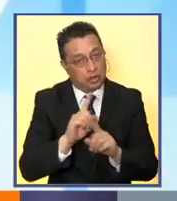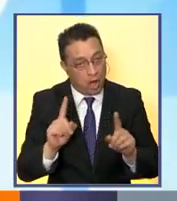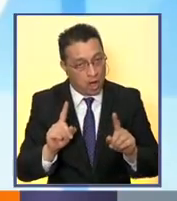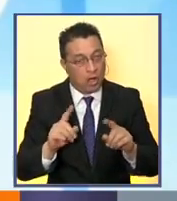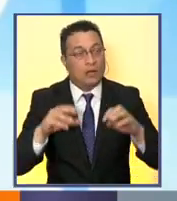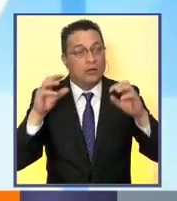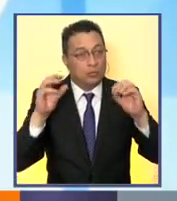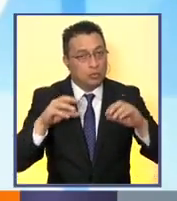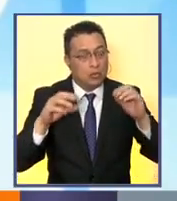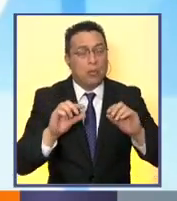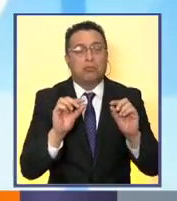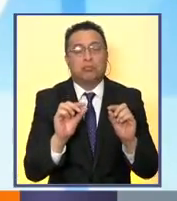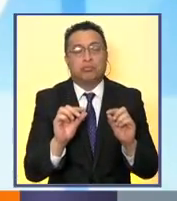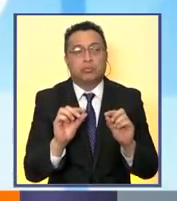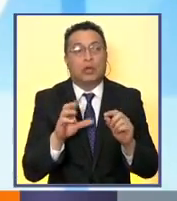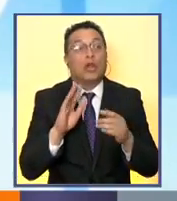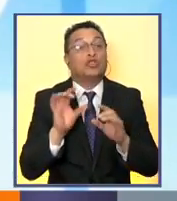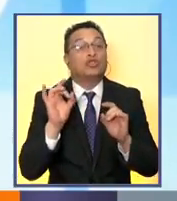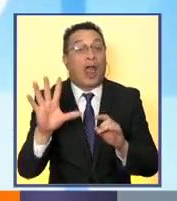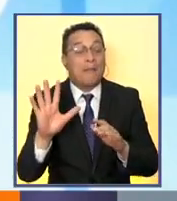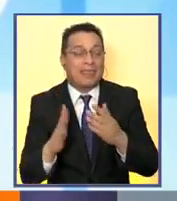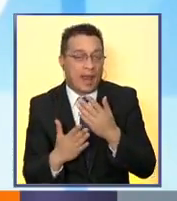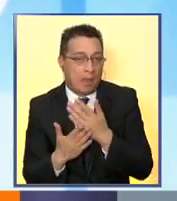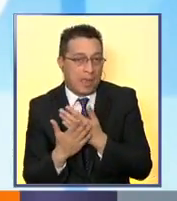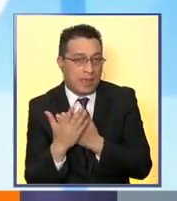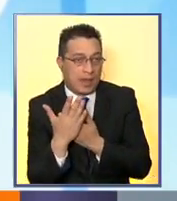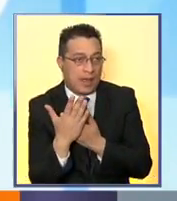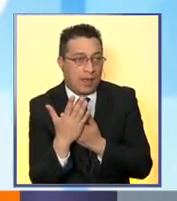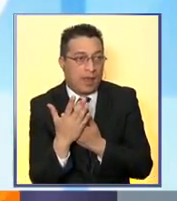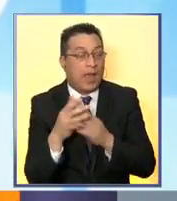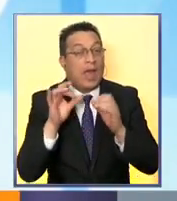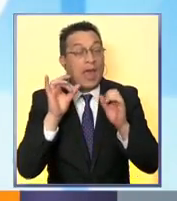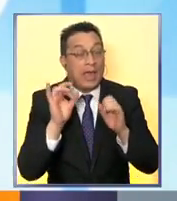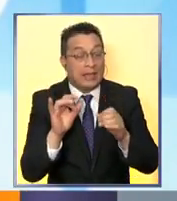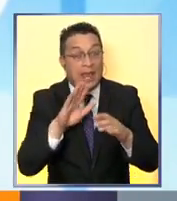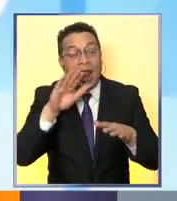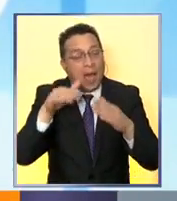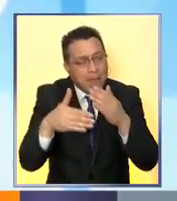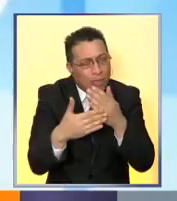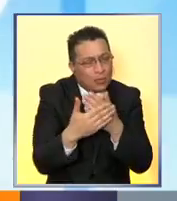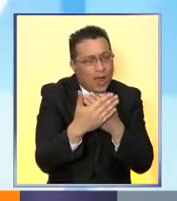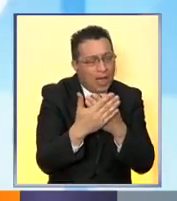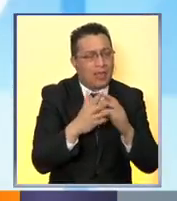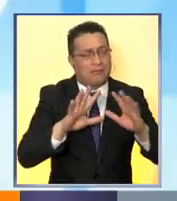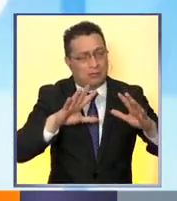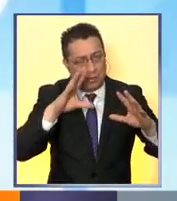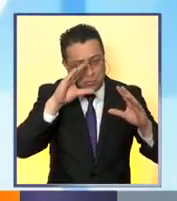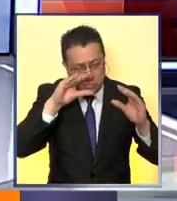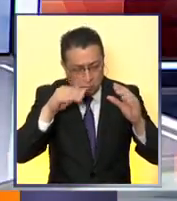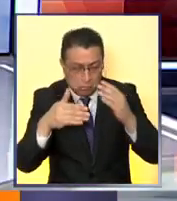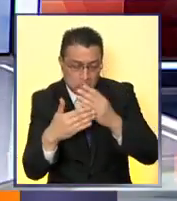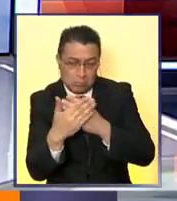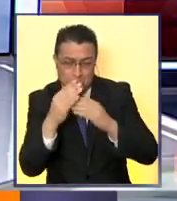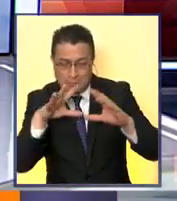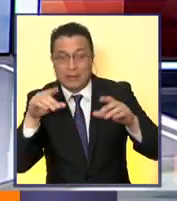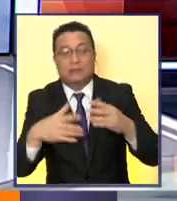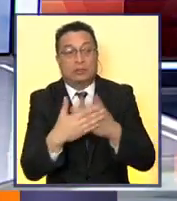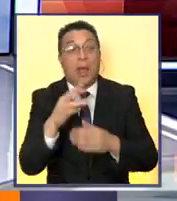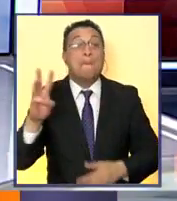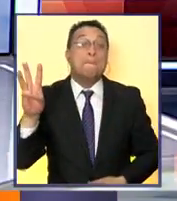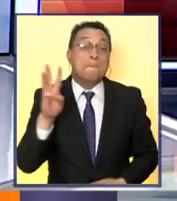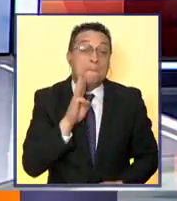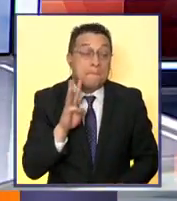esperamos que se mantenga solamente durante la mañana y principalmente durante la madrugada, así que no debiera generar mayores complicaciones. Y el día